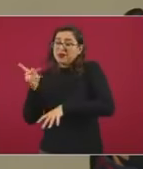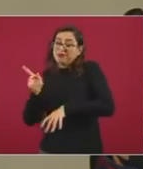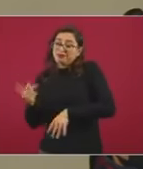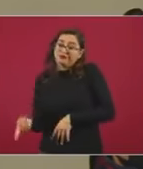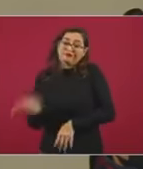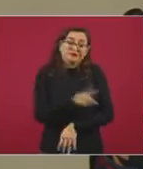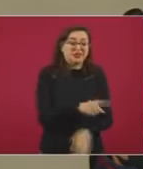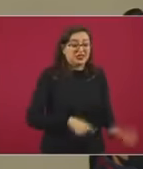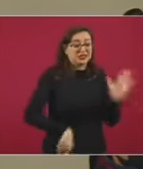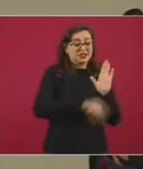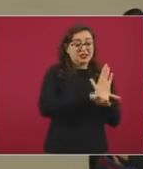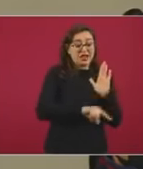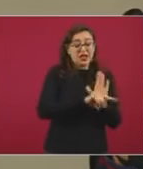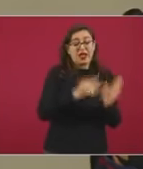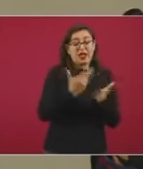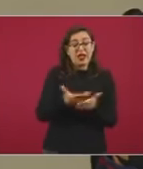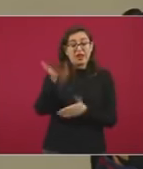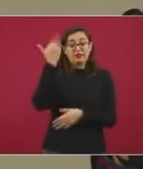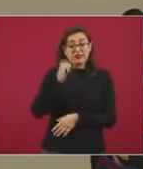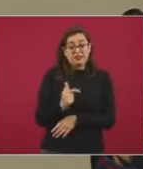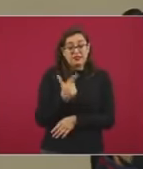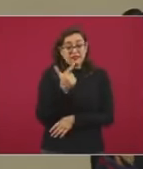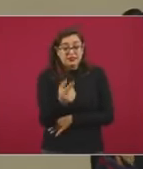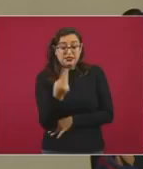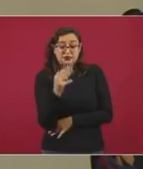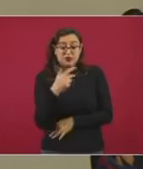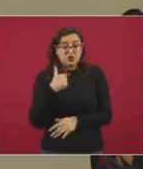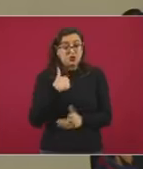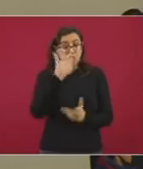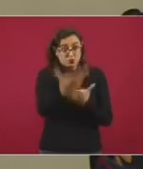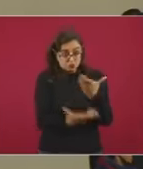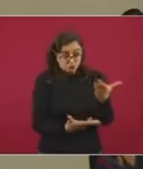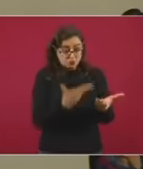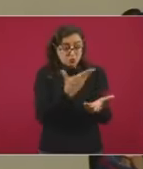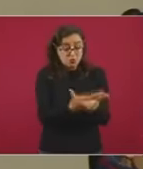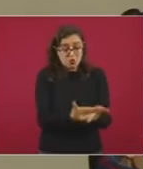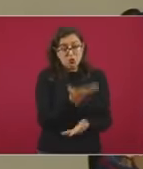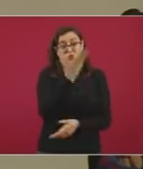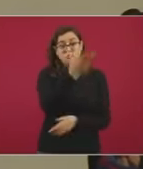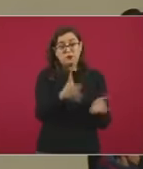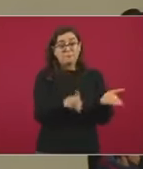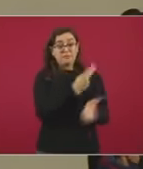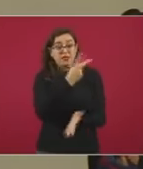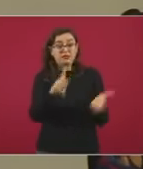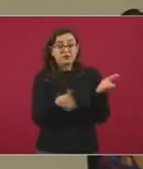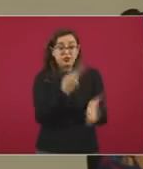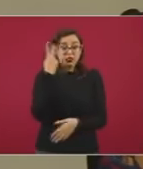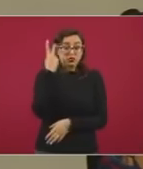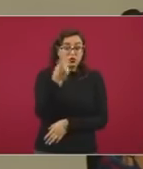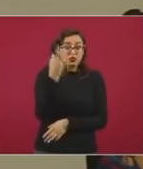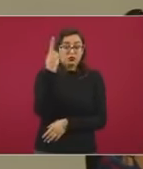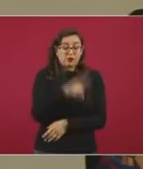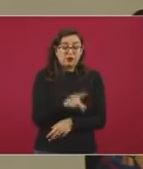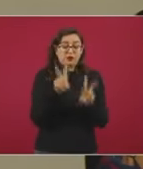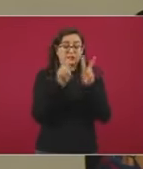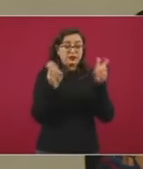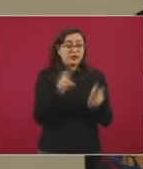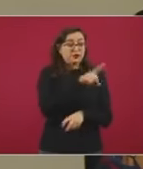le planteaba algo que tomó usted muy a bien y en 2 veces ha dado instrucción, que parte de las casas recuperadas del